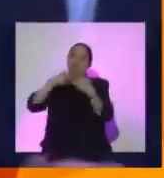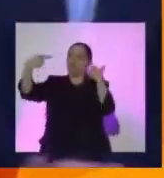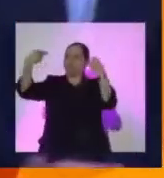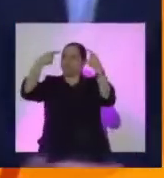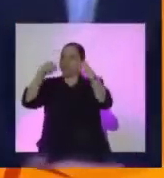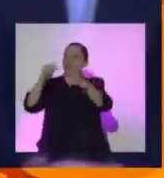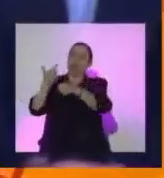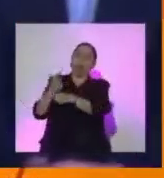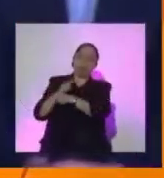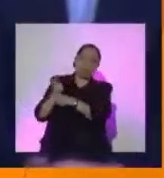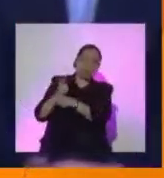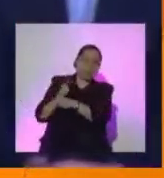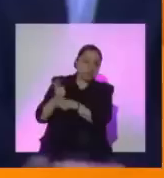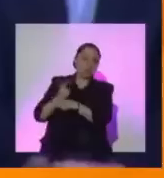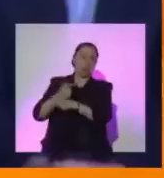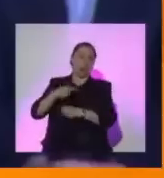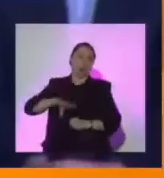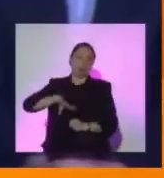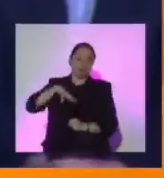Fernando Gómez